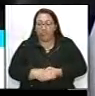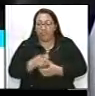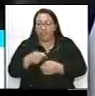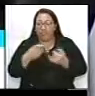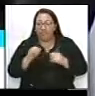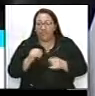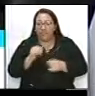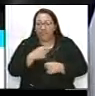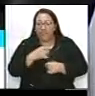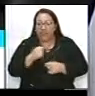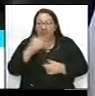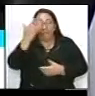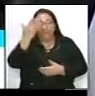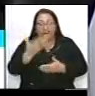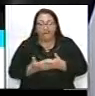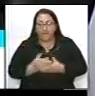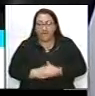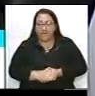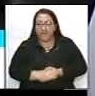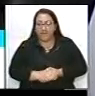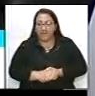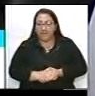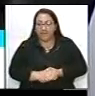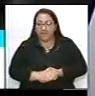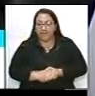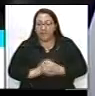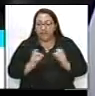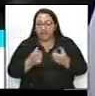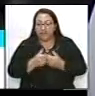de gestión que está en la página del Congreso,